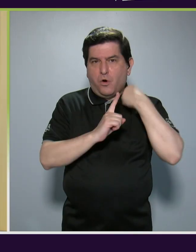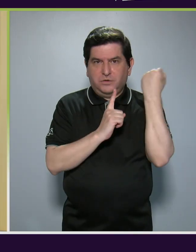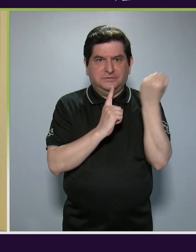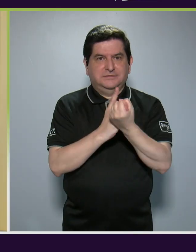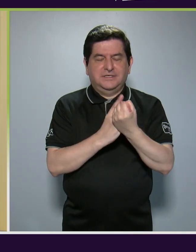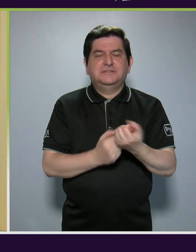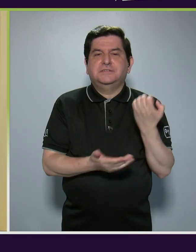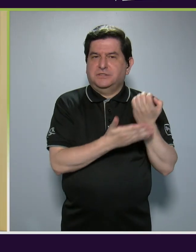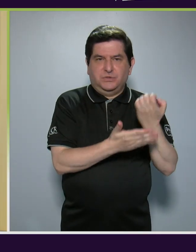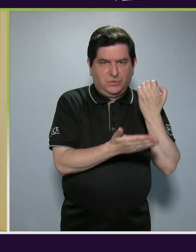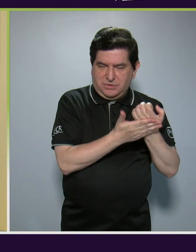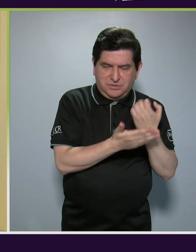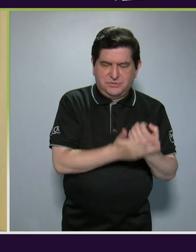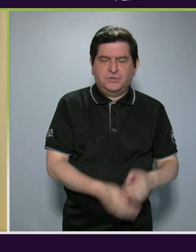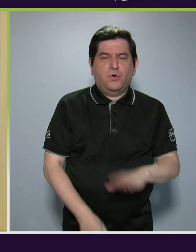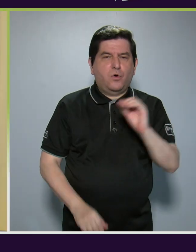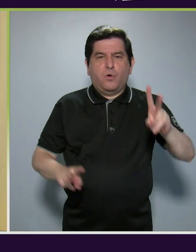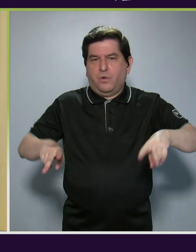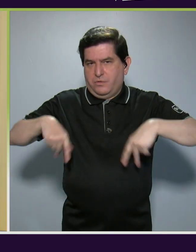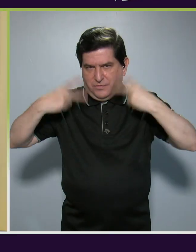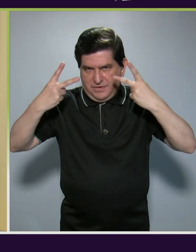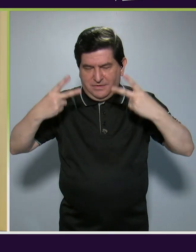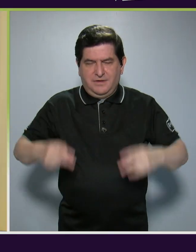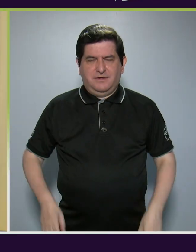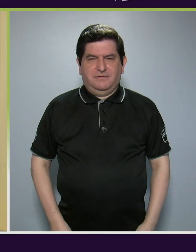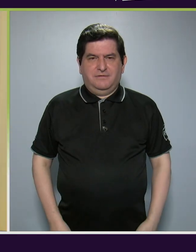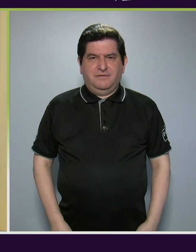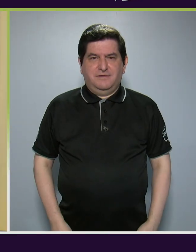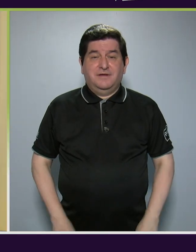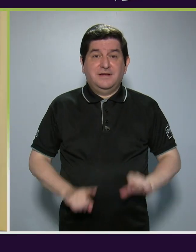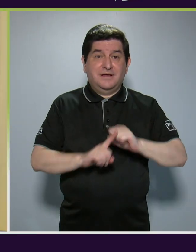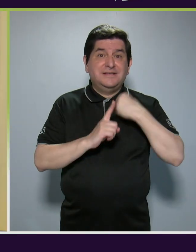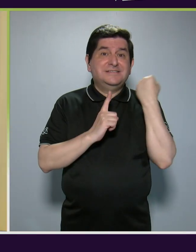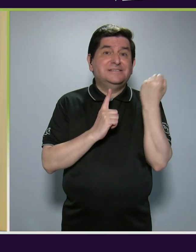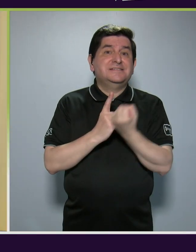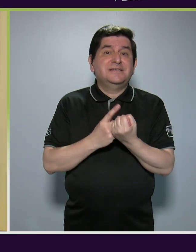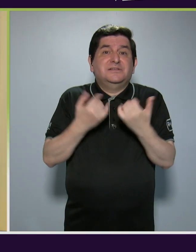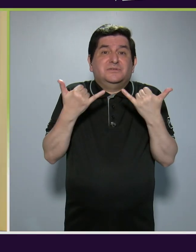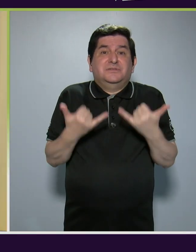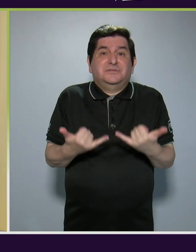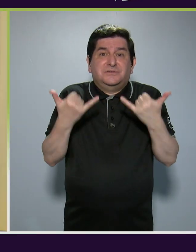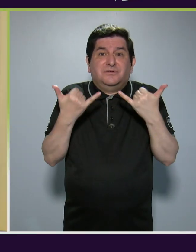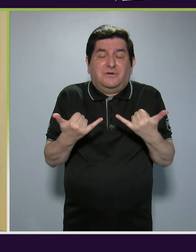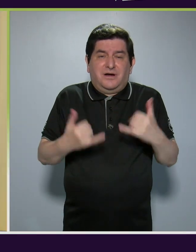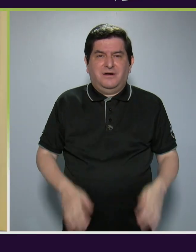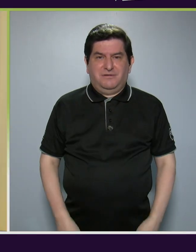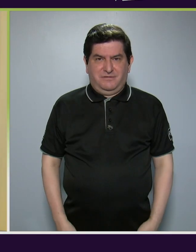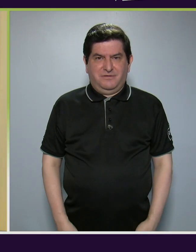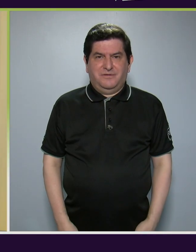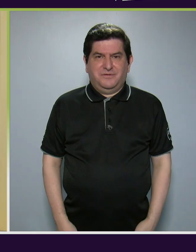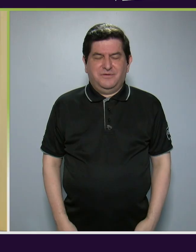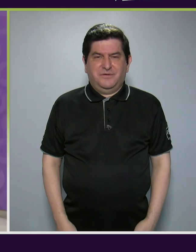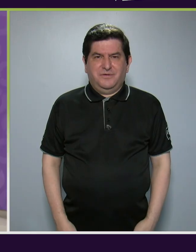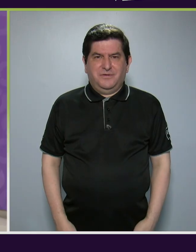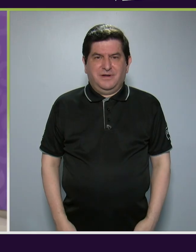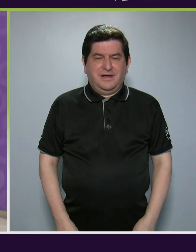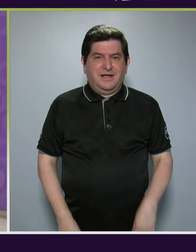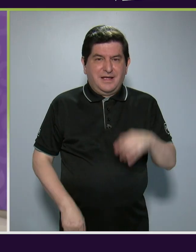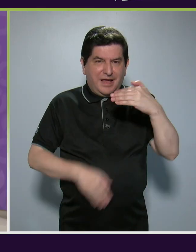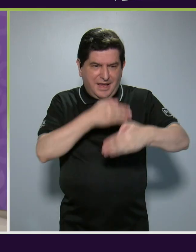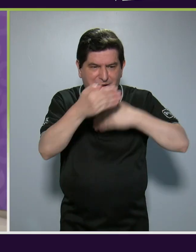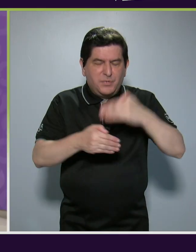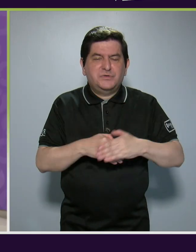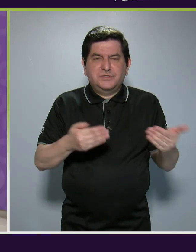digamos, económicos, a otros estados de vida, han llevado a condicionar, digamos, la transición que se puede haber dado en las